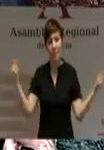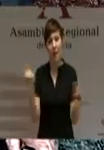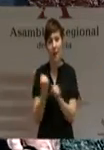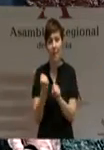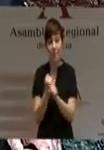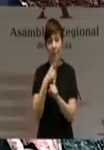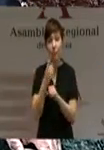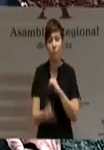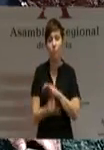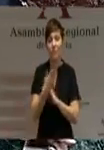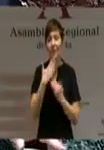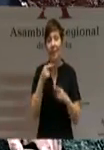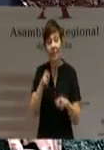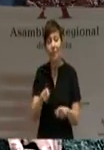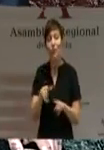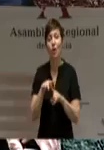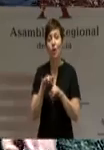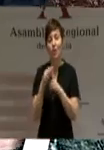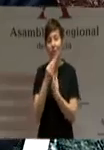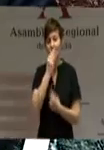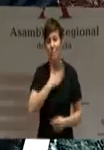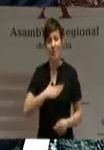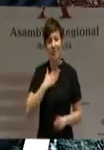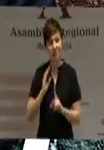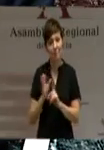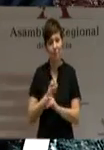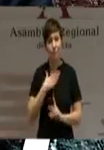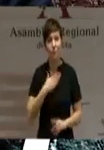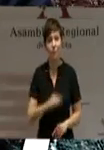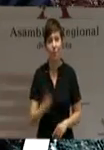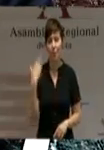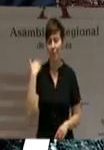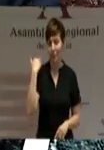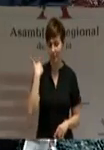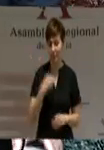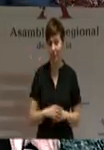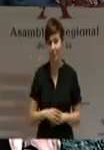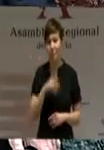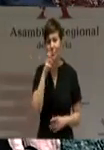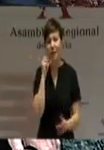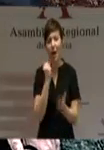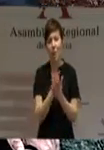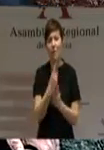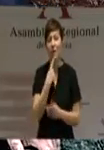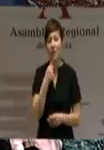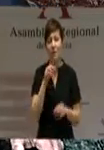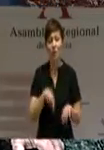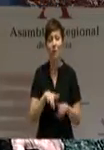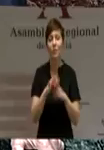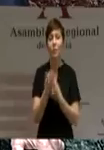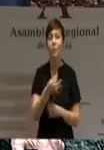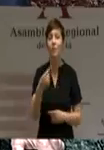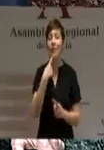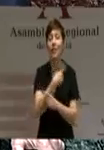del bienestar. Hecha pública esta apuesta, creo, sin embargo, que este es el momento de decirle a los murcianos qué